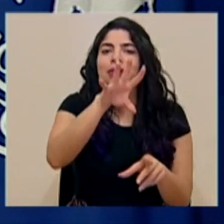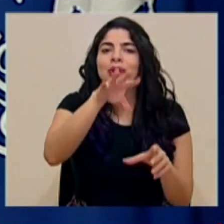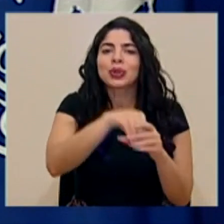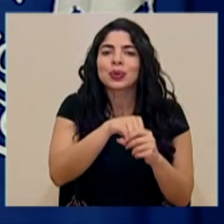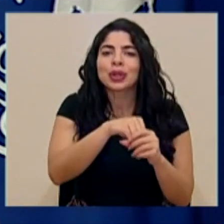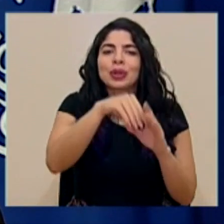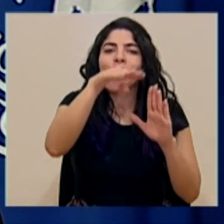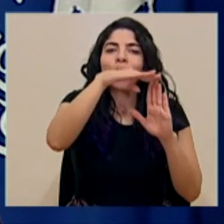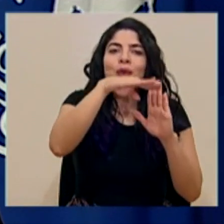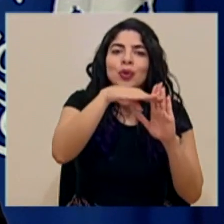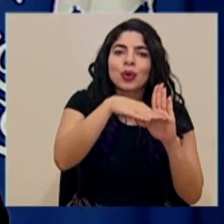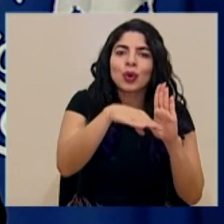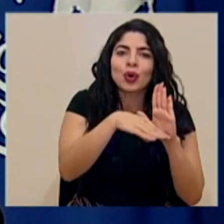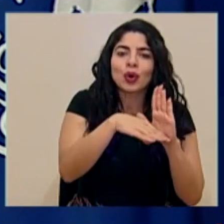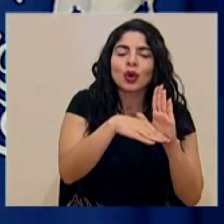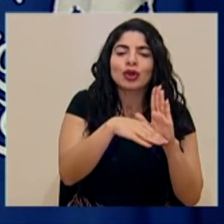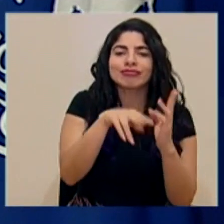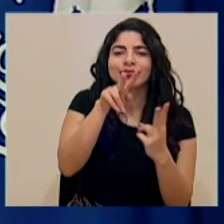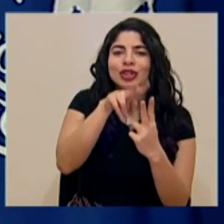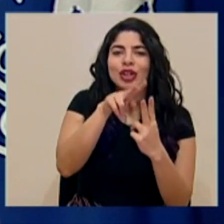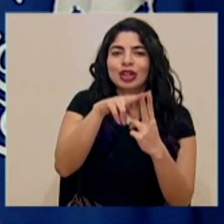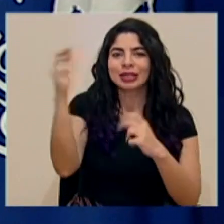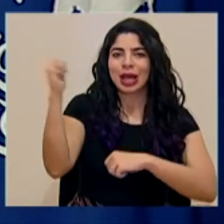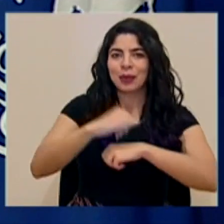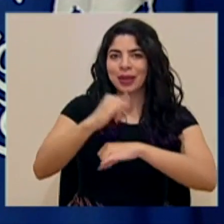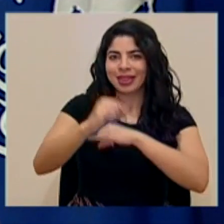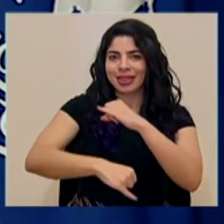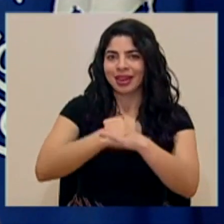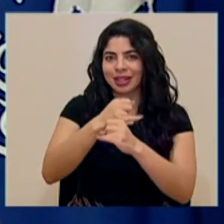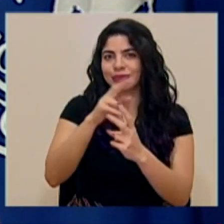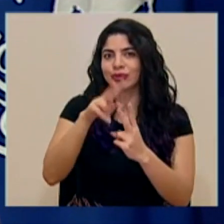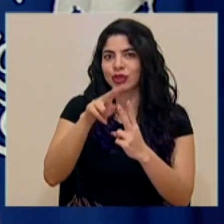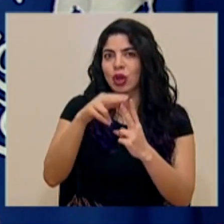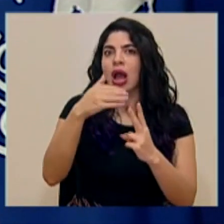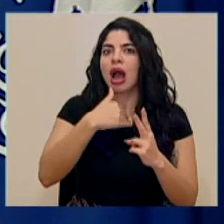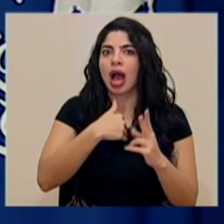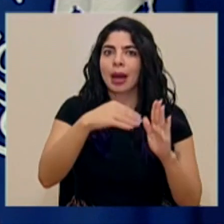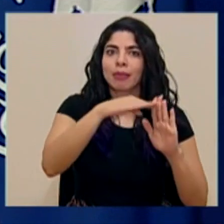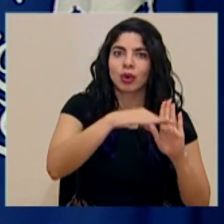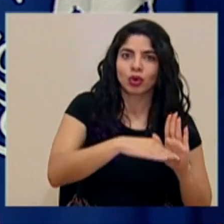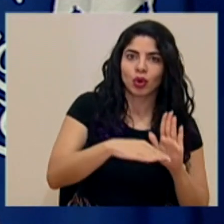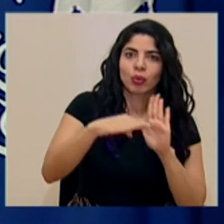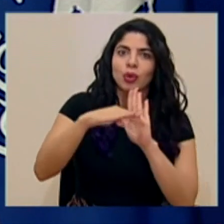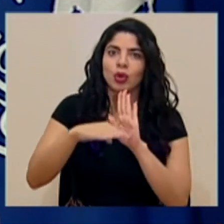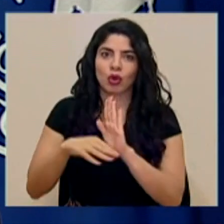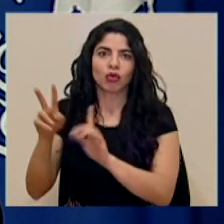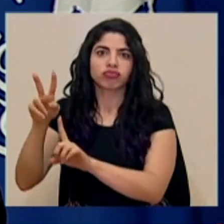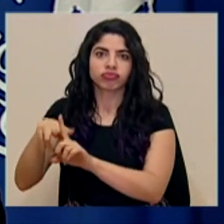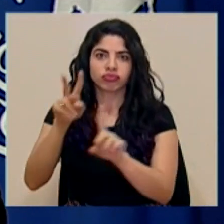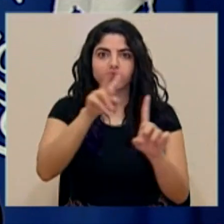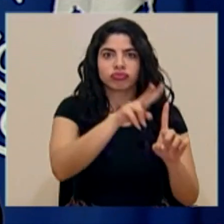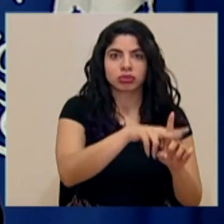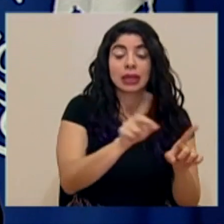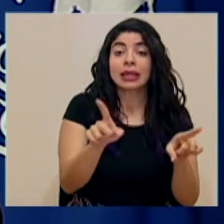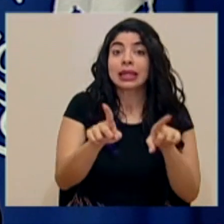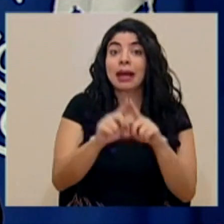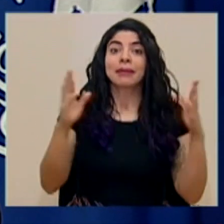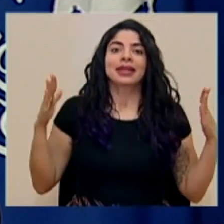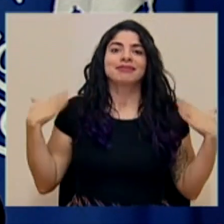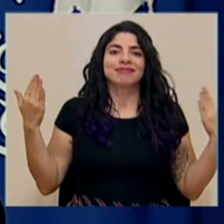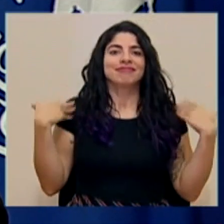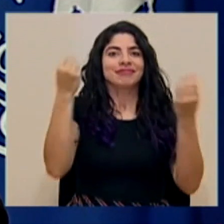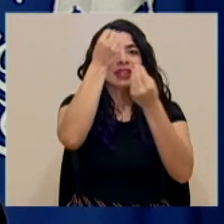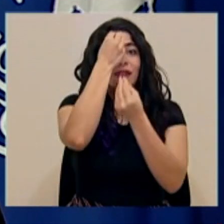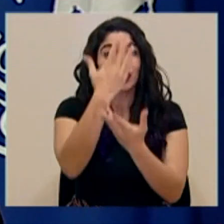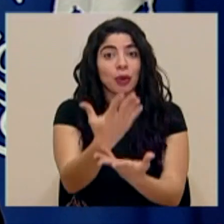los protocolos de nuestros 2 aeropuertos internacionales. Y también me complace informar